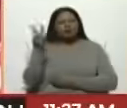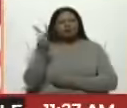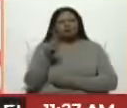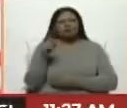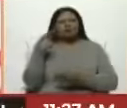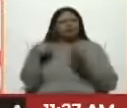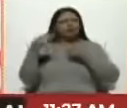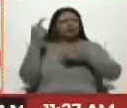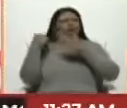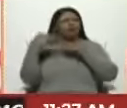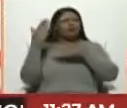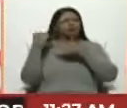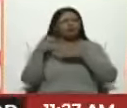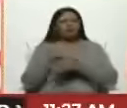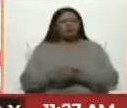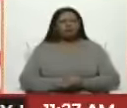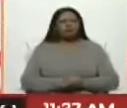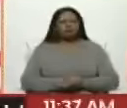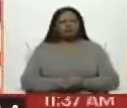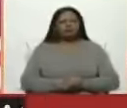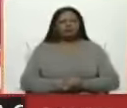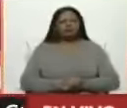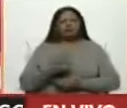Muchas veces la estamos viendo aquí,